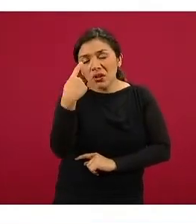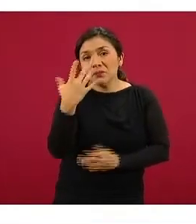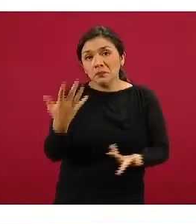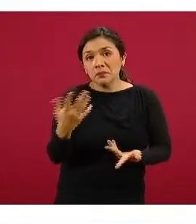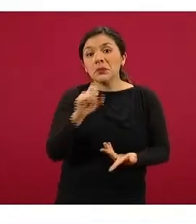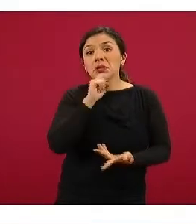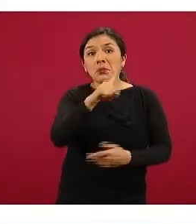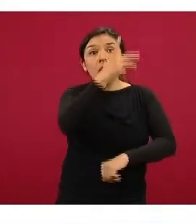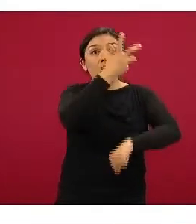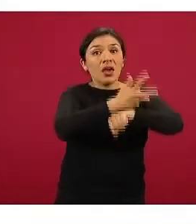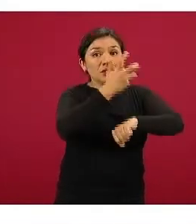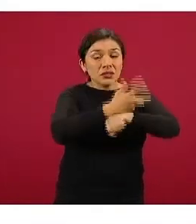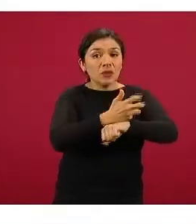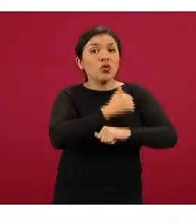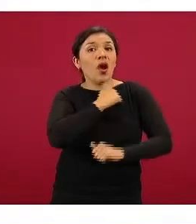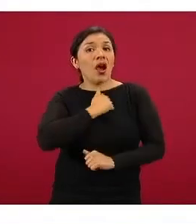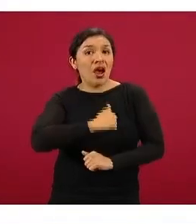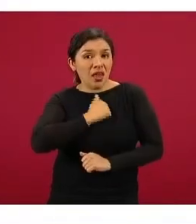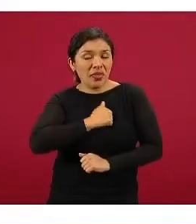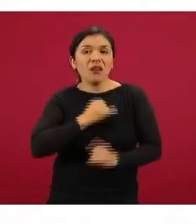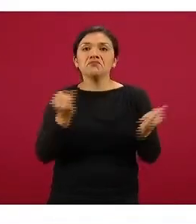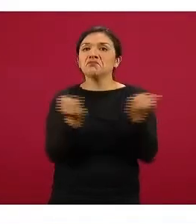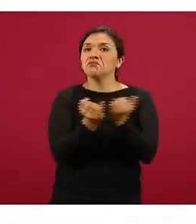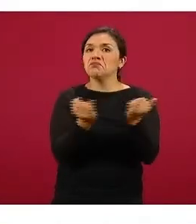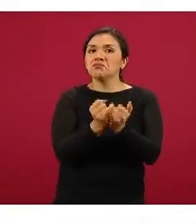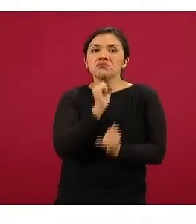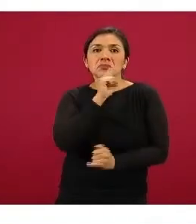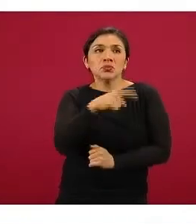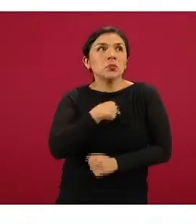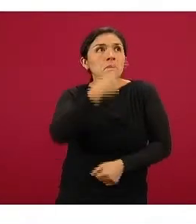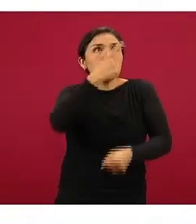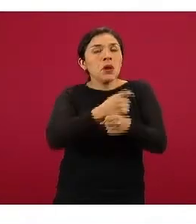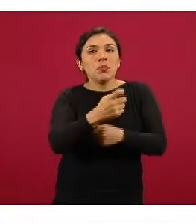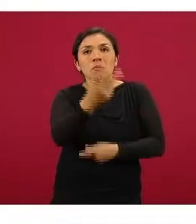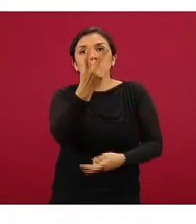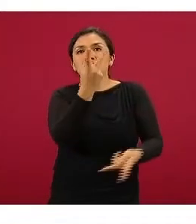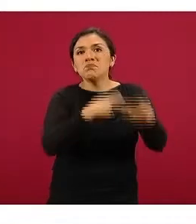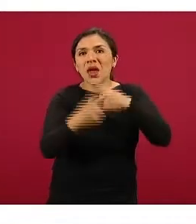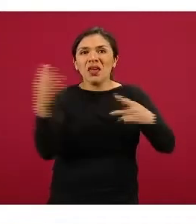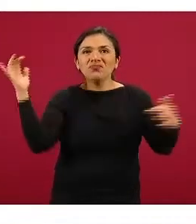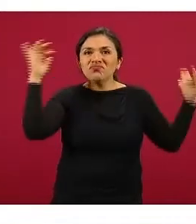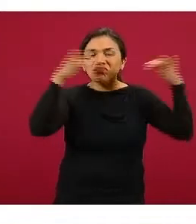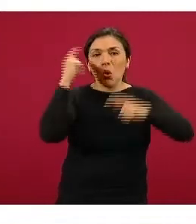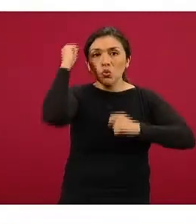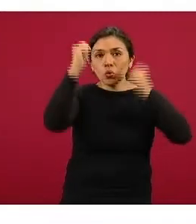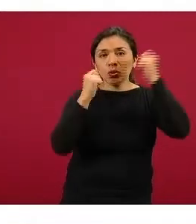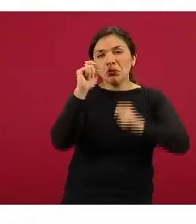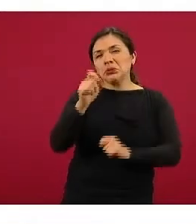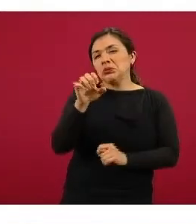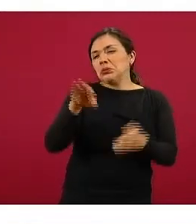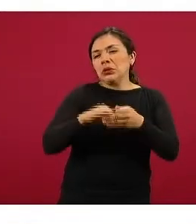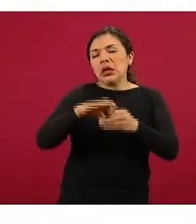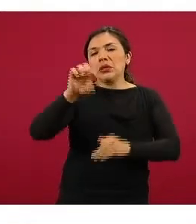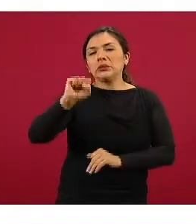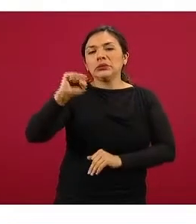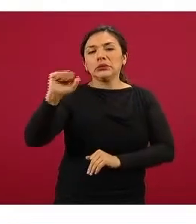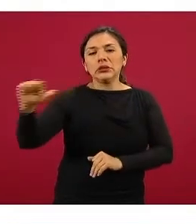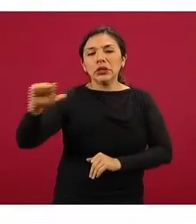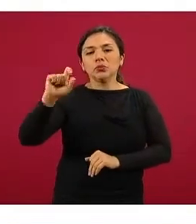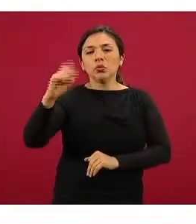el estadounidense y el canadiense, que es nuestro principal mercado emisor en un